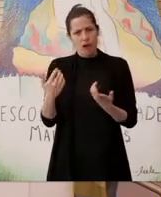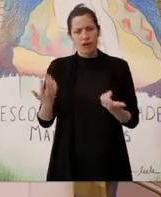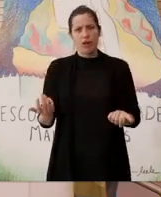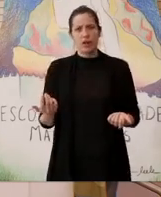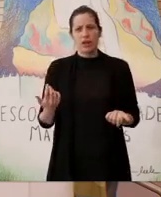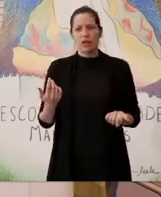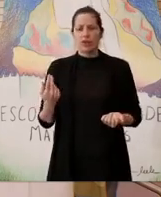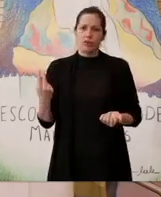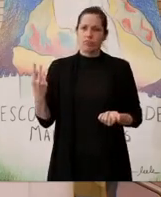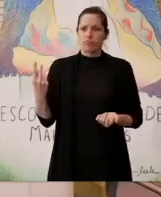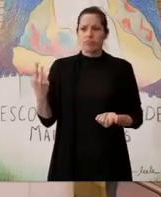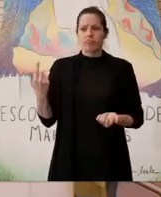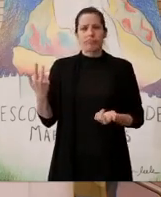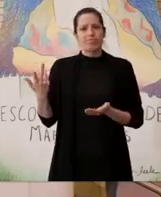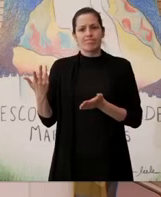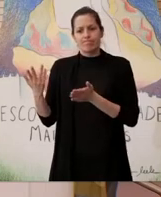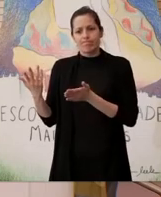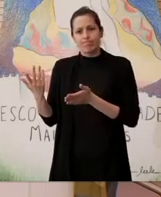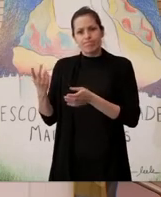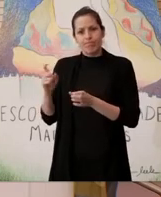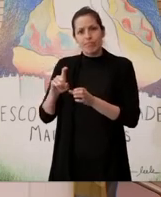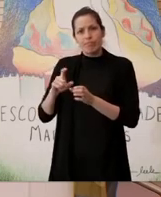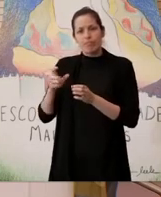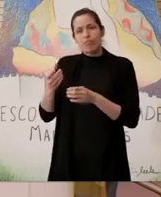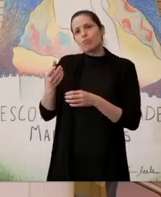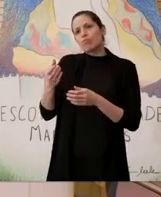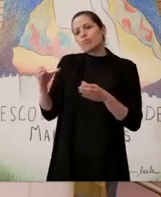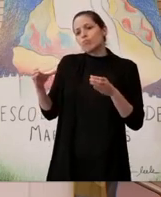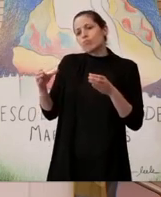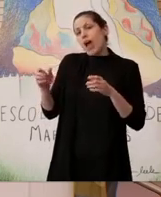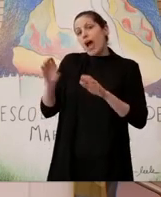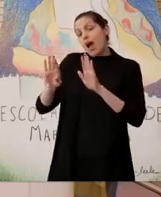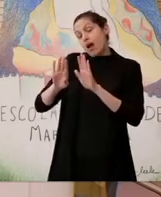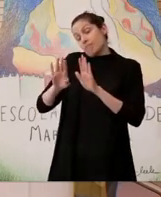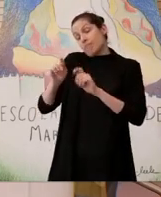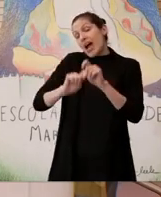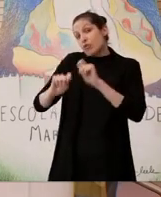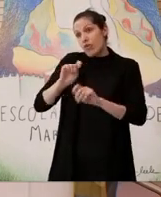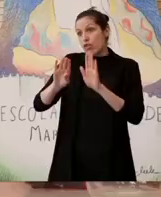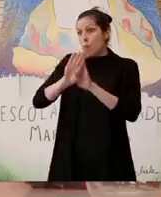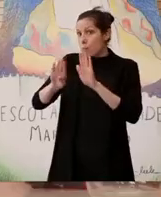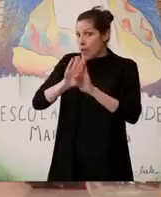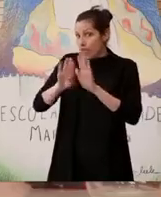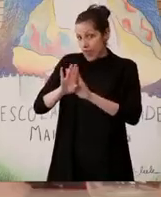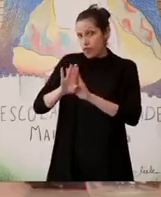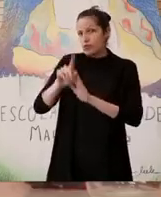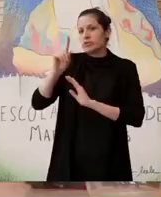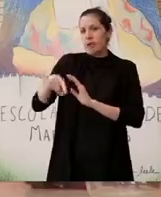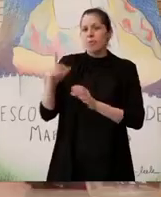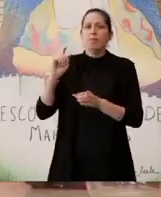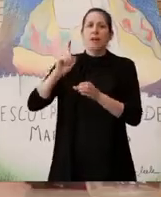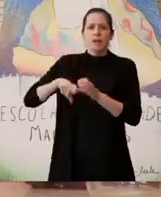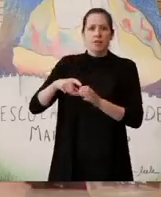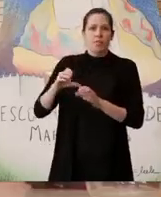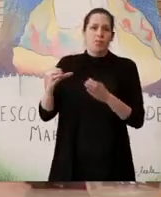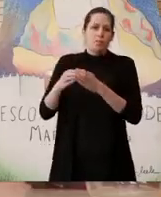conmigo todos sus componentes en la mesa de la asociación de vecinos el partido comunista sacó siete mayoría